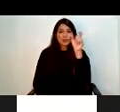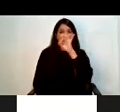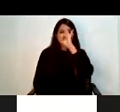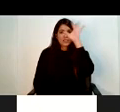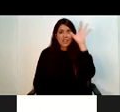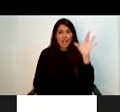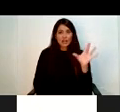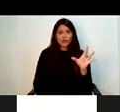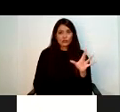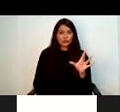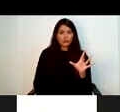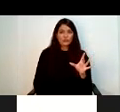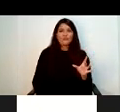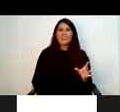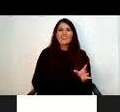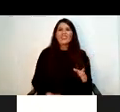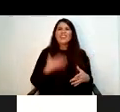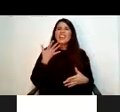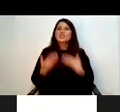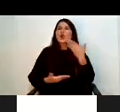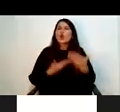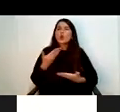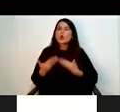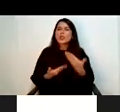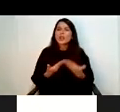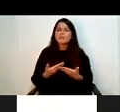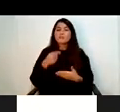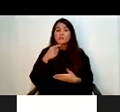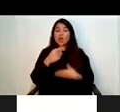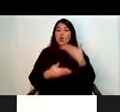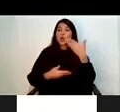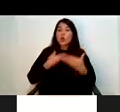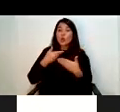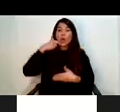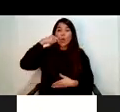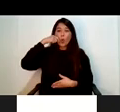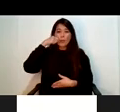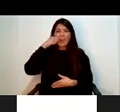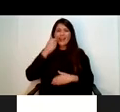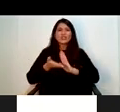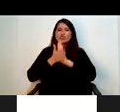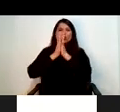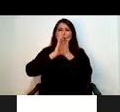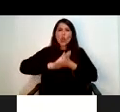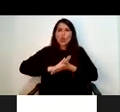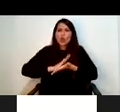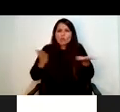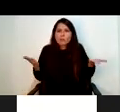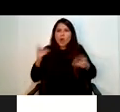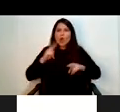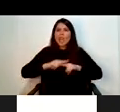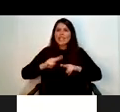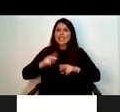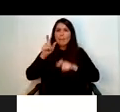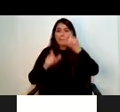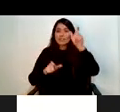brevemente. ¿Qué es conducta? La conducta humana es todo aquello que hacen las personas, incluido cómo